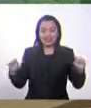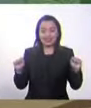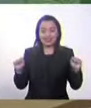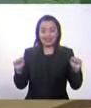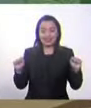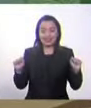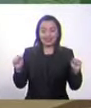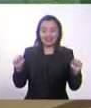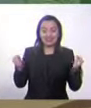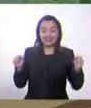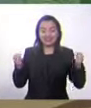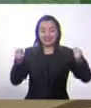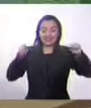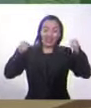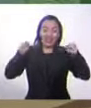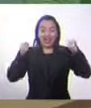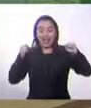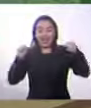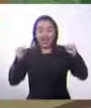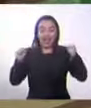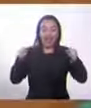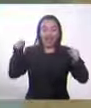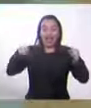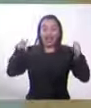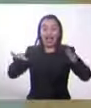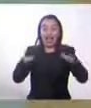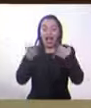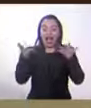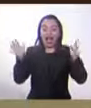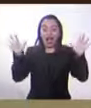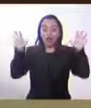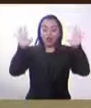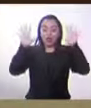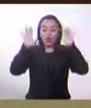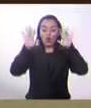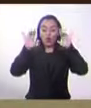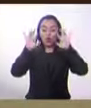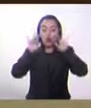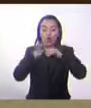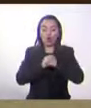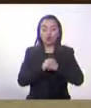Ahora también soy un arbolito.